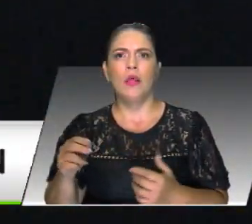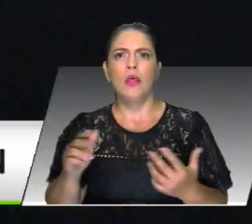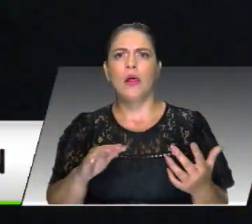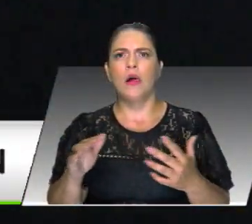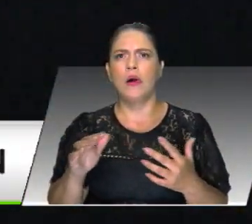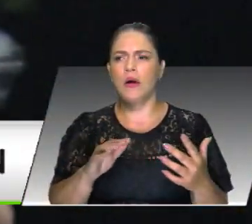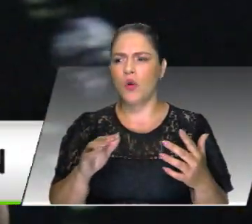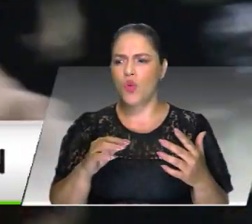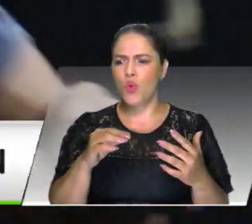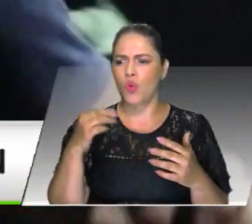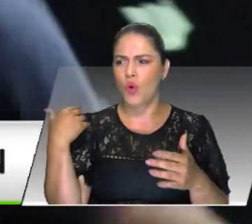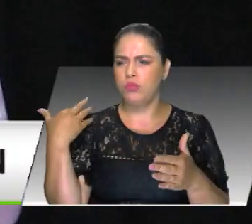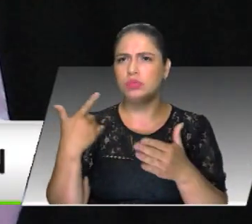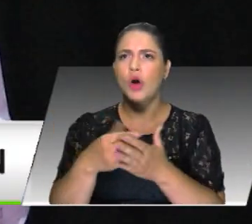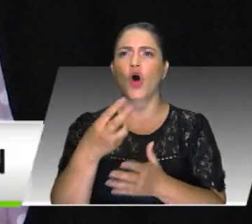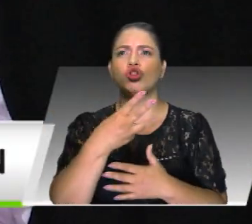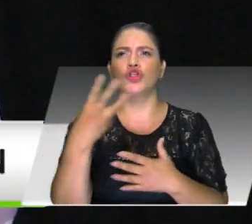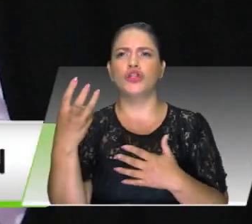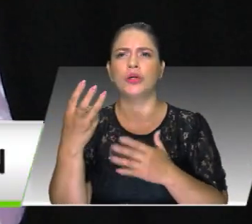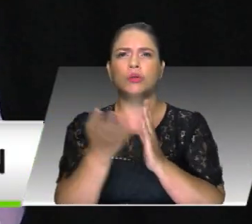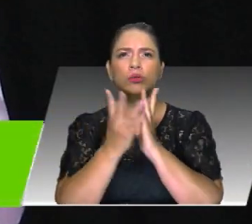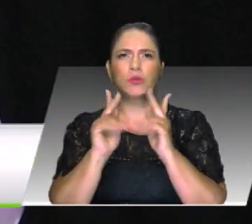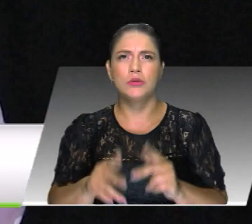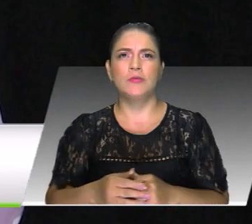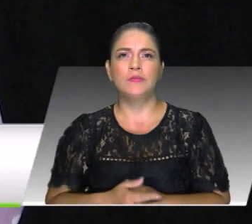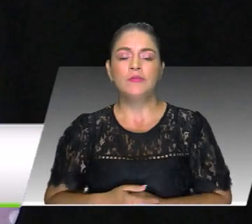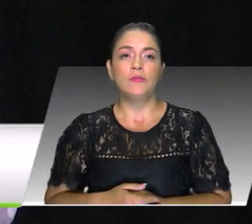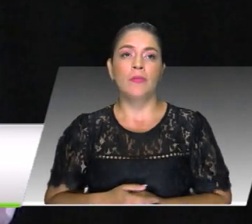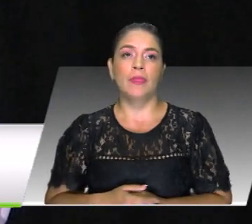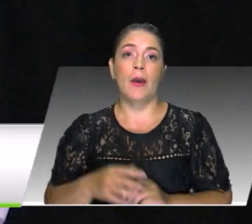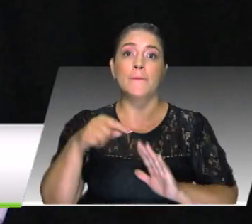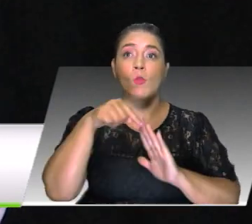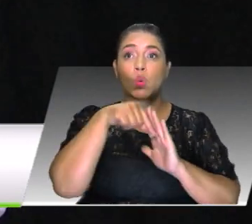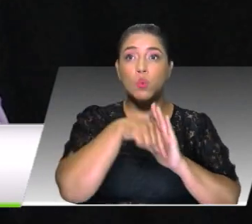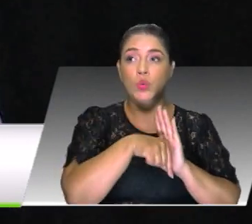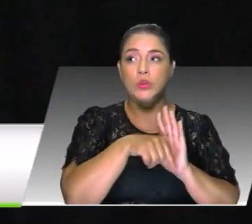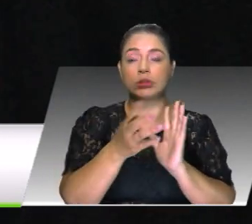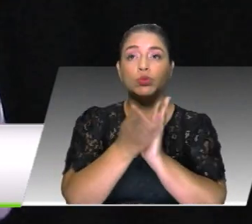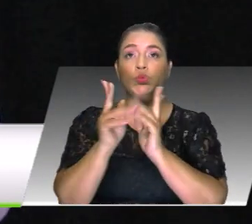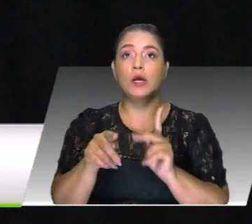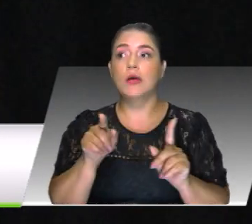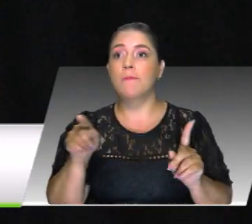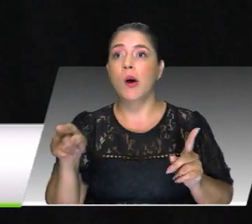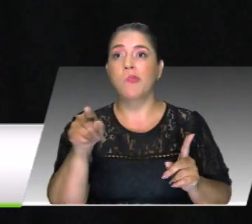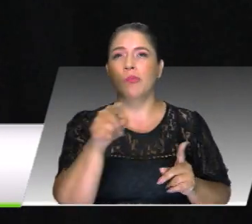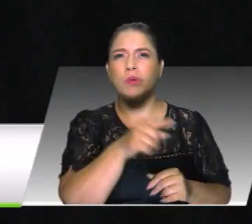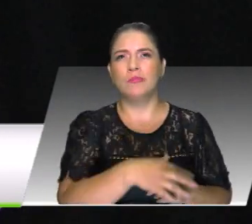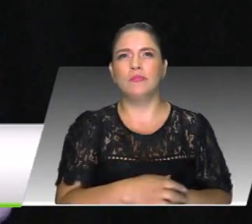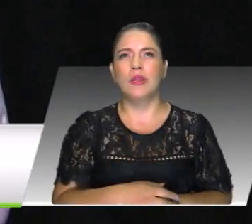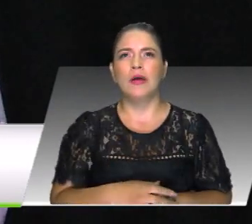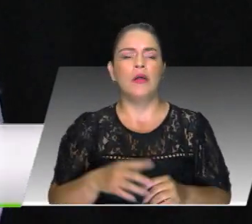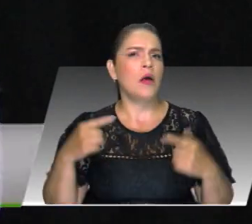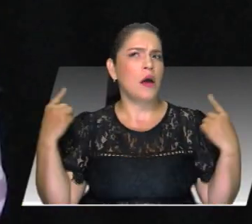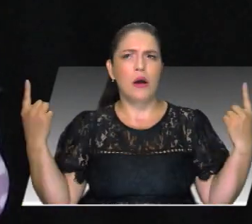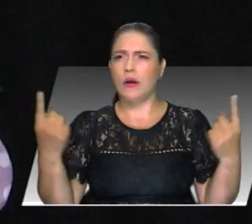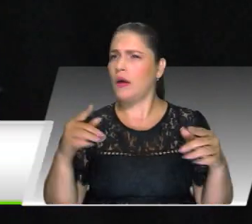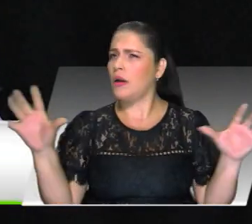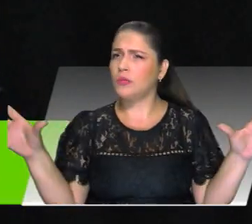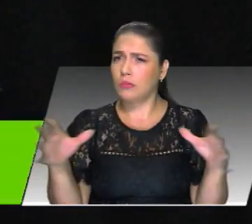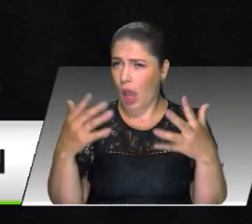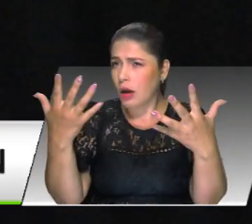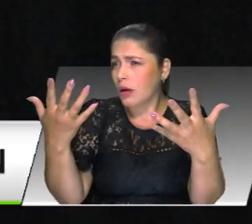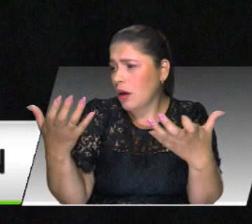8 años de creación. Los cursos tienen niveles de profundización para los estudiantes y es una oferta que se le ofrece a todas las personas que